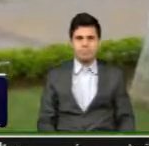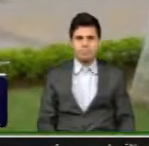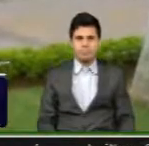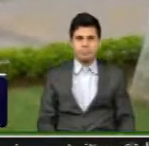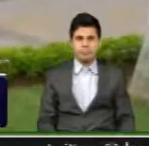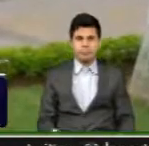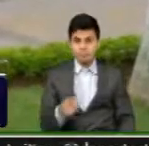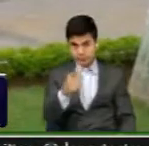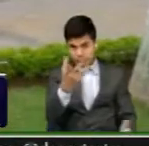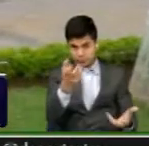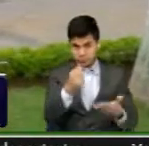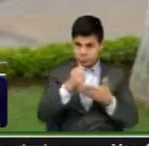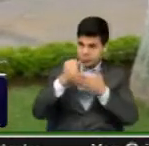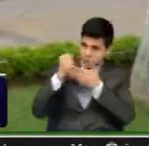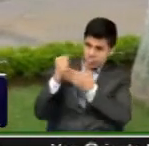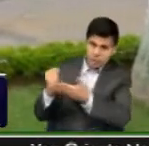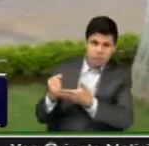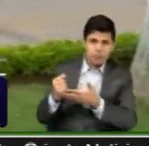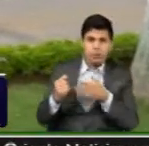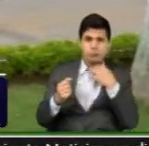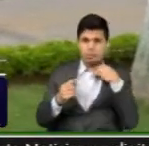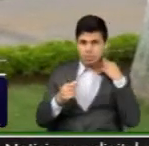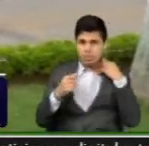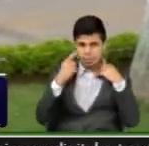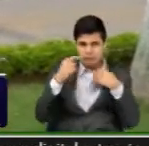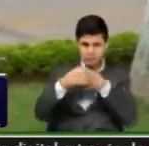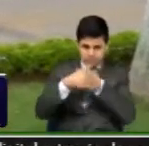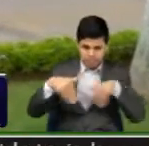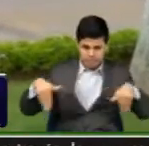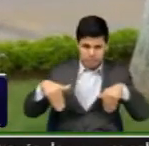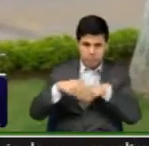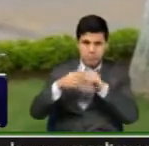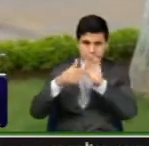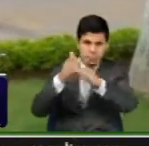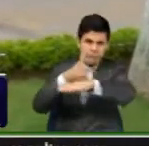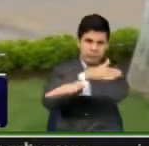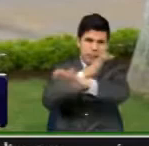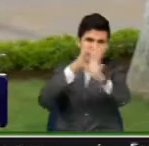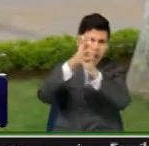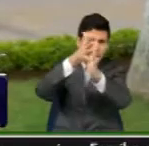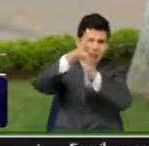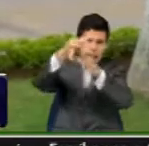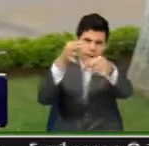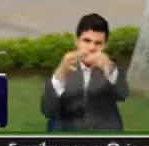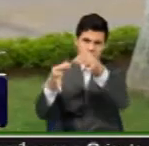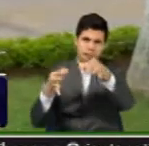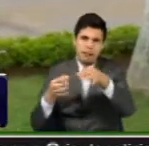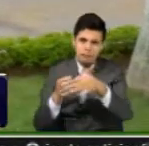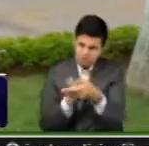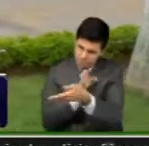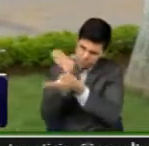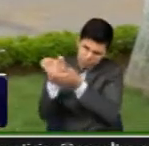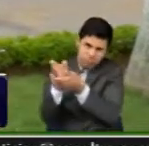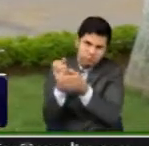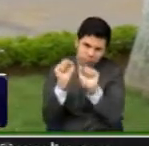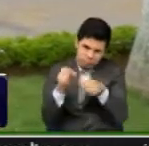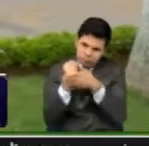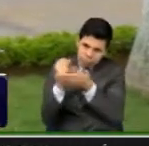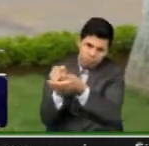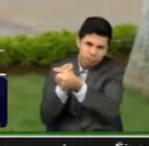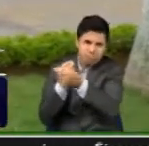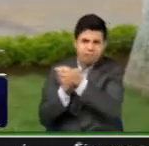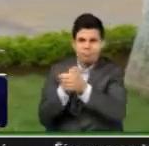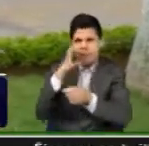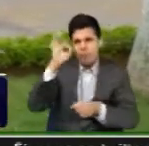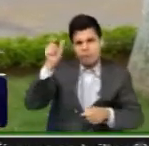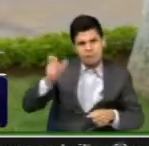Bien, si usted quiere colaborar con esta causa, pues diríjase a la dirección que dábamos previamente en el informe, todo para, por supuesto, ayudar